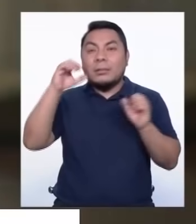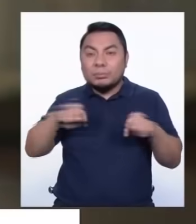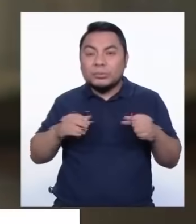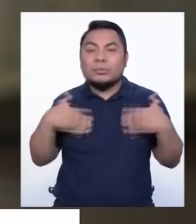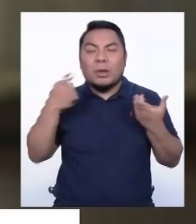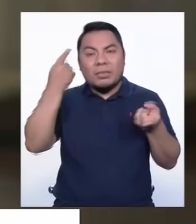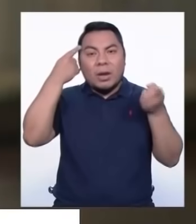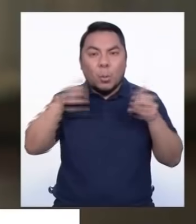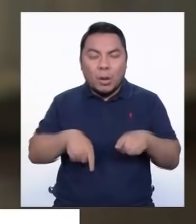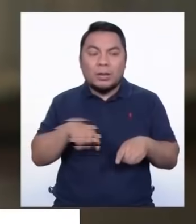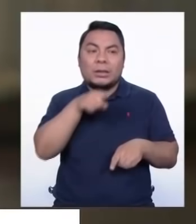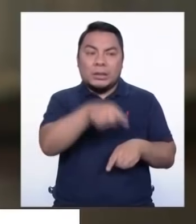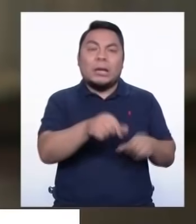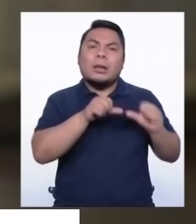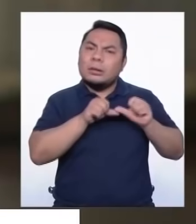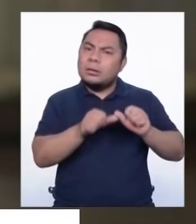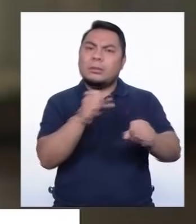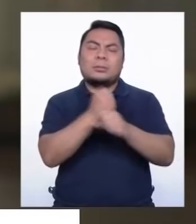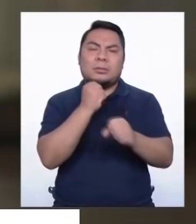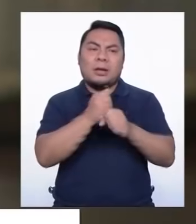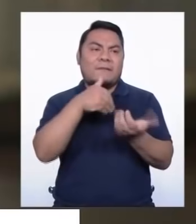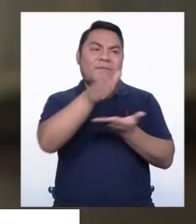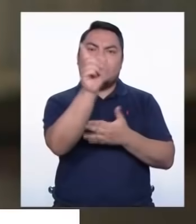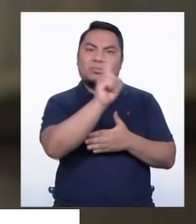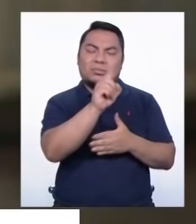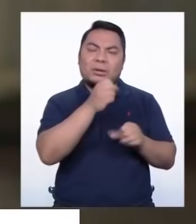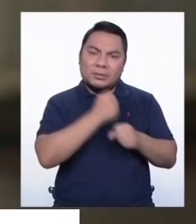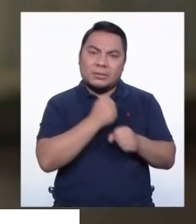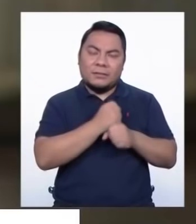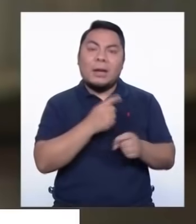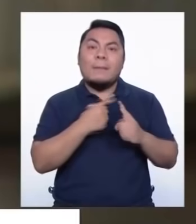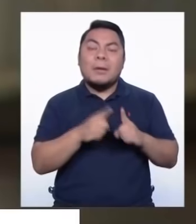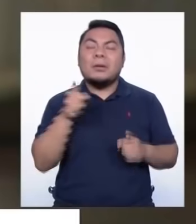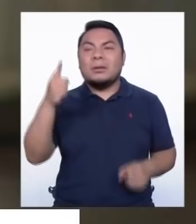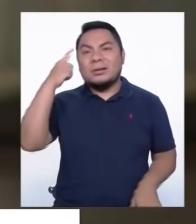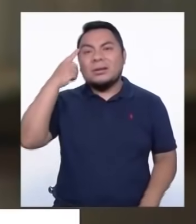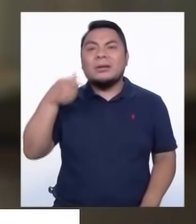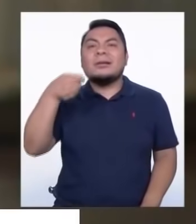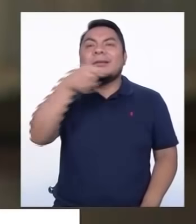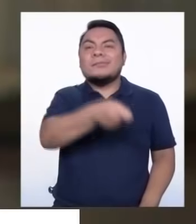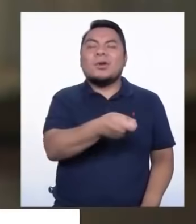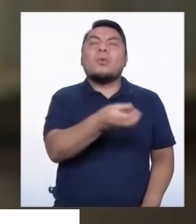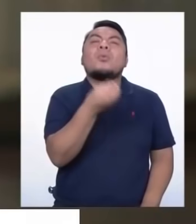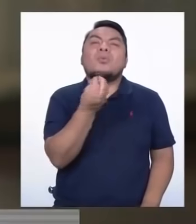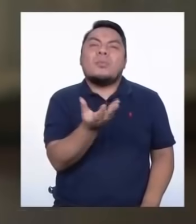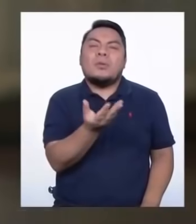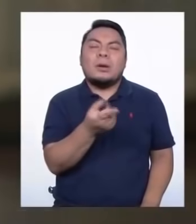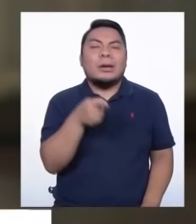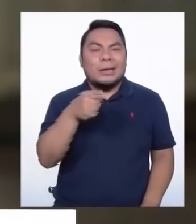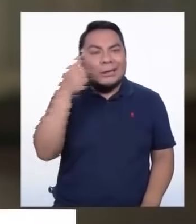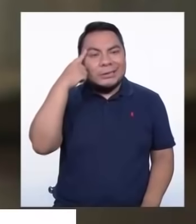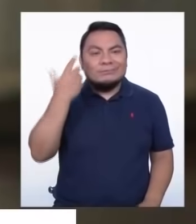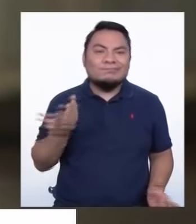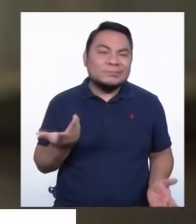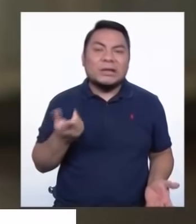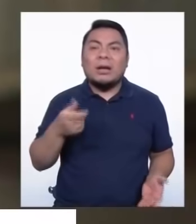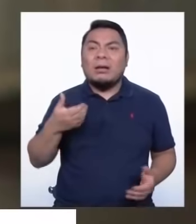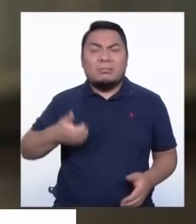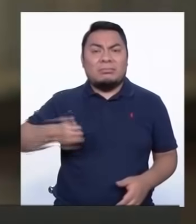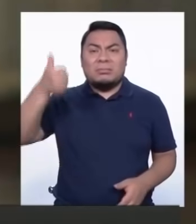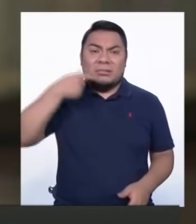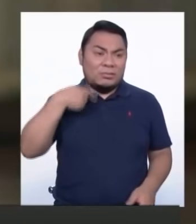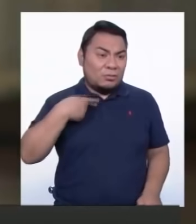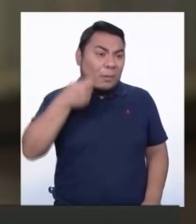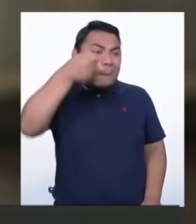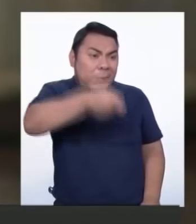llegar a acuerdos para mantener el empleo a cambio de una remuneración, estos esfuerzos terminan siendo infructuosos.